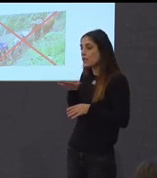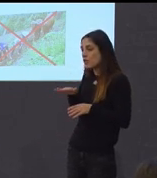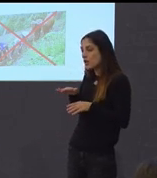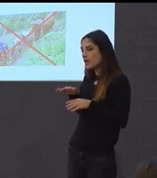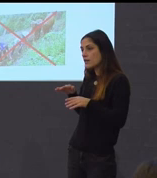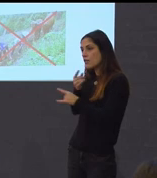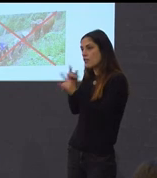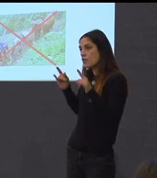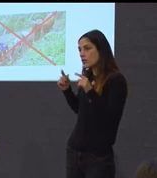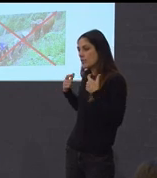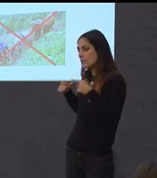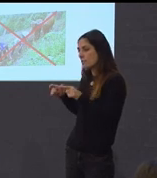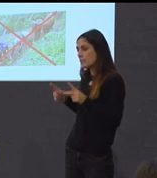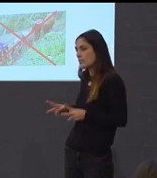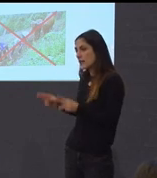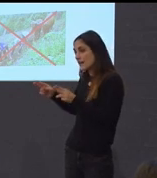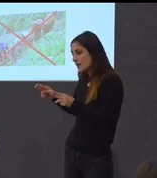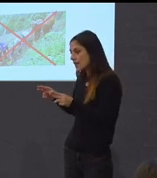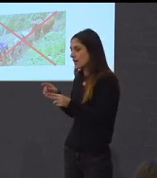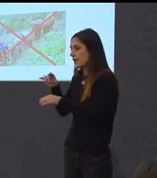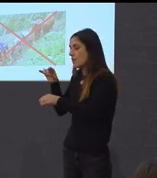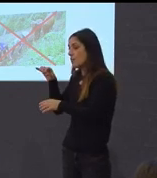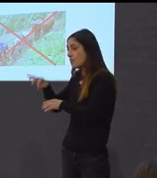os veciños non poderían acceder a ninguna outra.